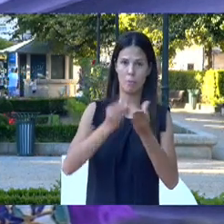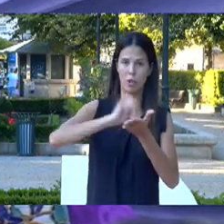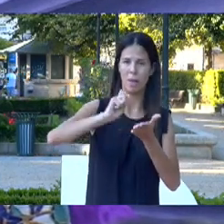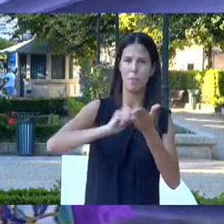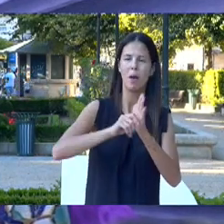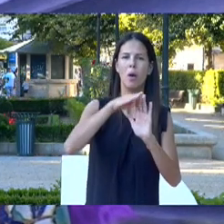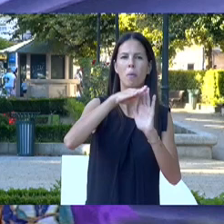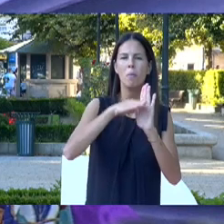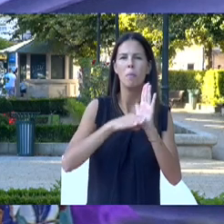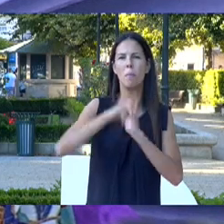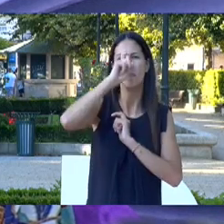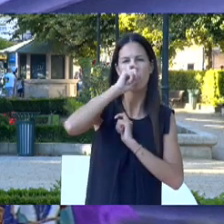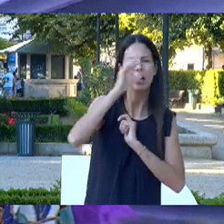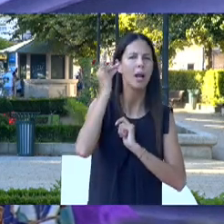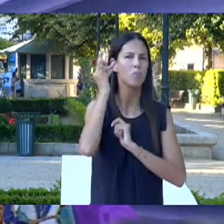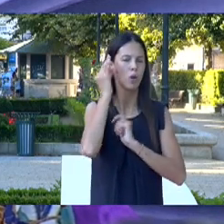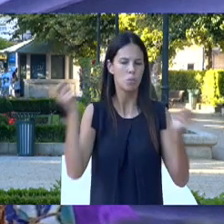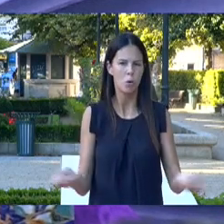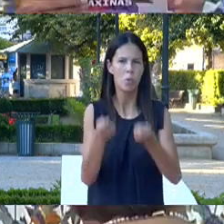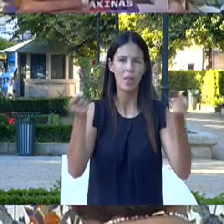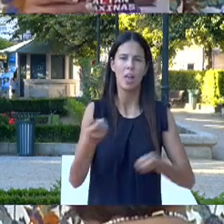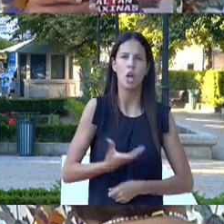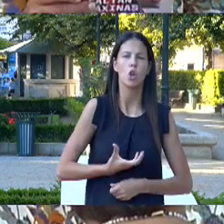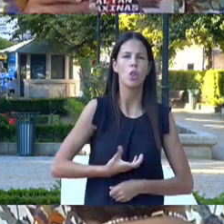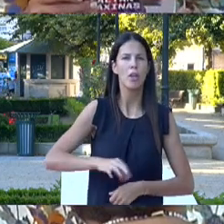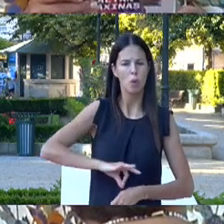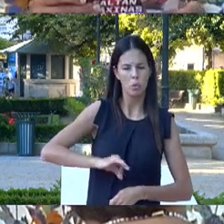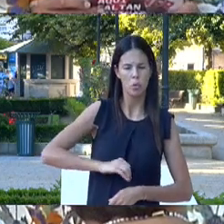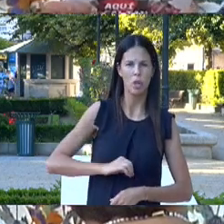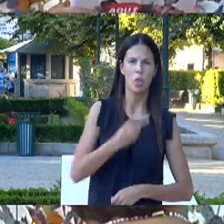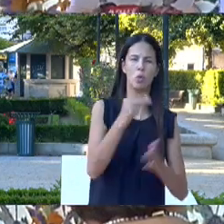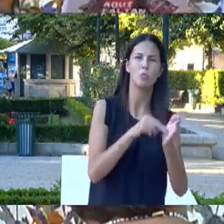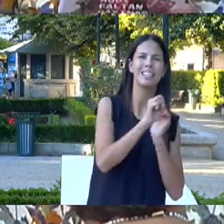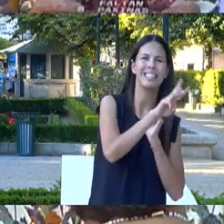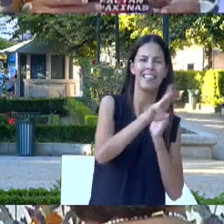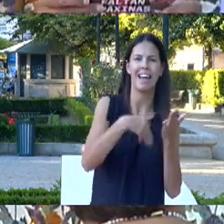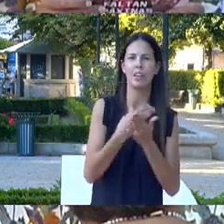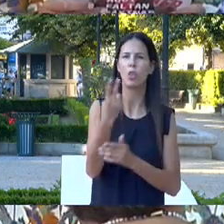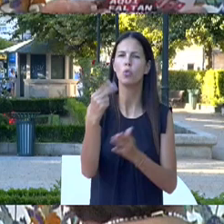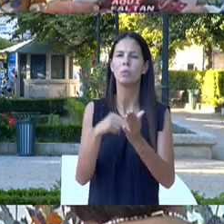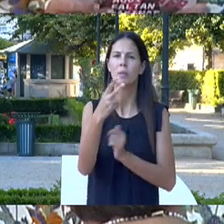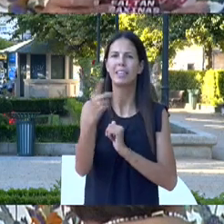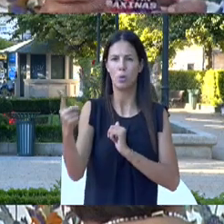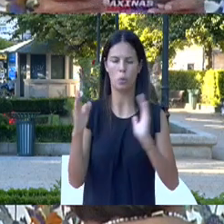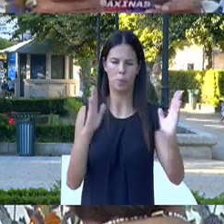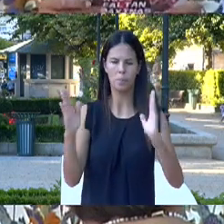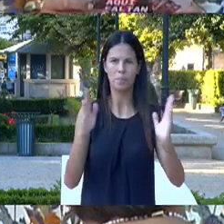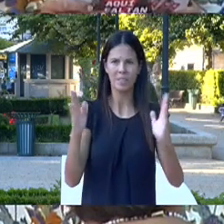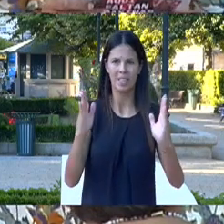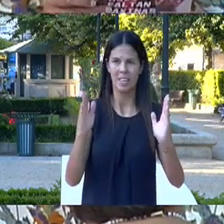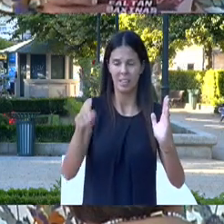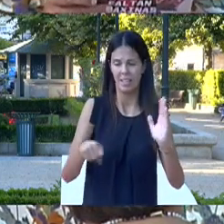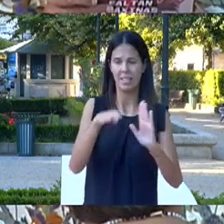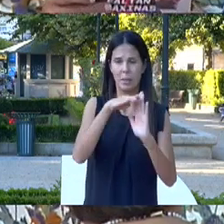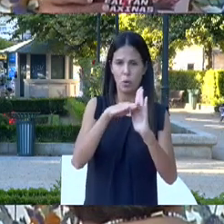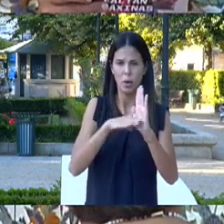do programa A Memoria das Mulleres, promovido polo Concello de Pontevedra entre o 2013 e o 2021, e no marco deste